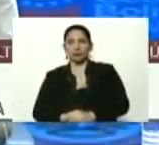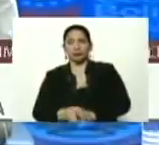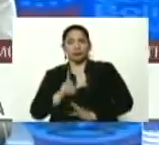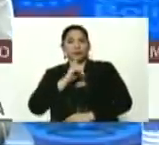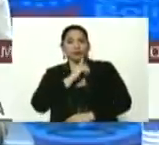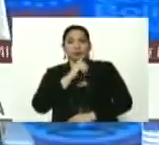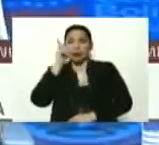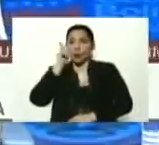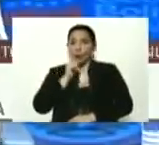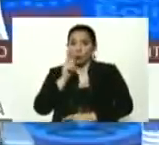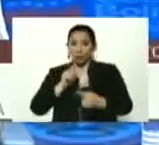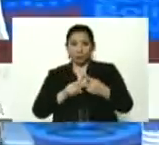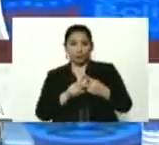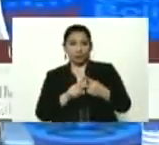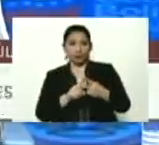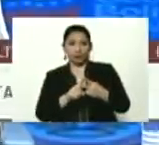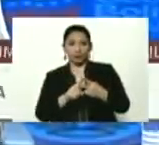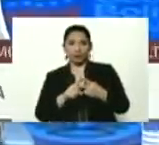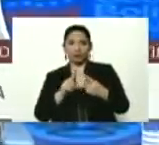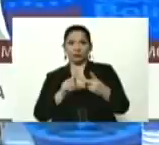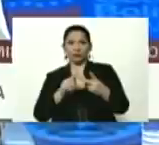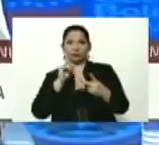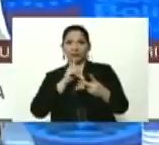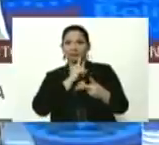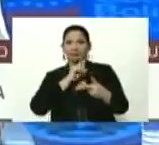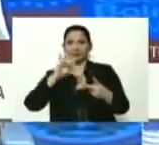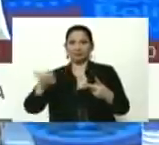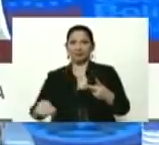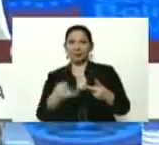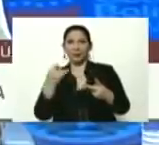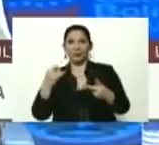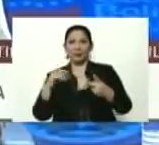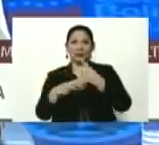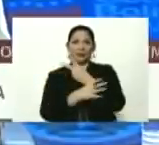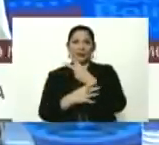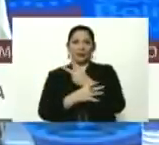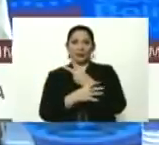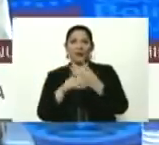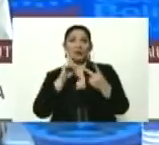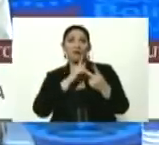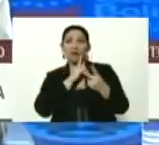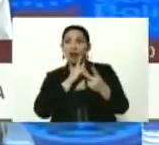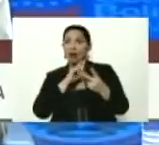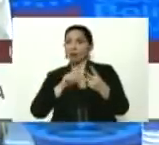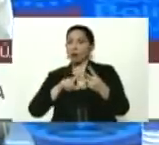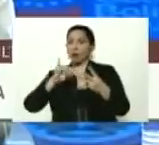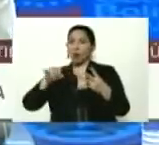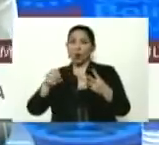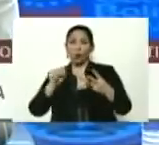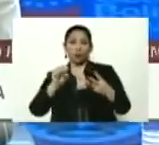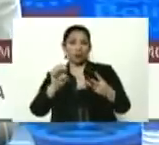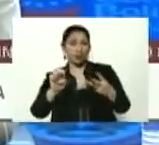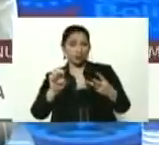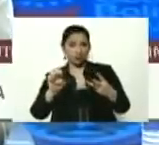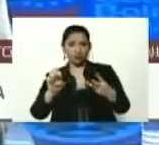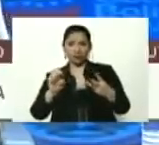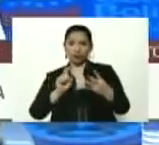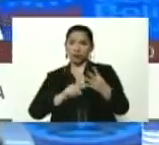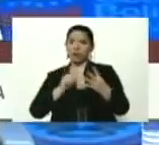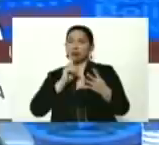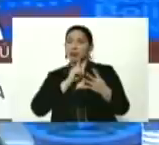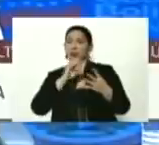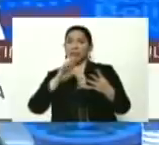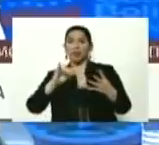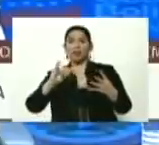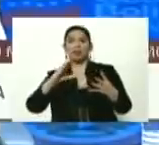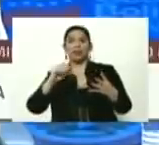Leopoldo López, llámese Juan Guaidó, llámese José Ignacio Hernández, llámese Ricardo